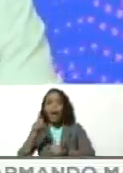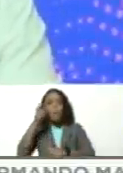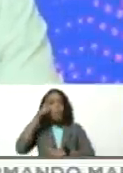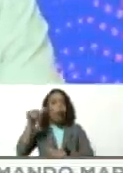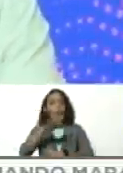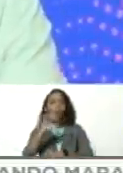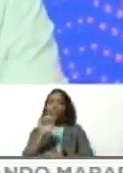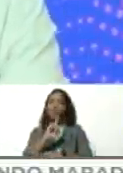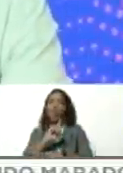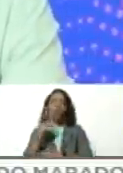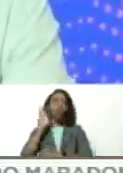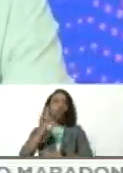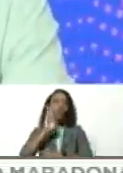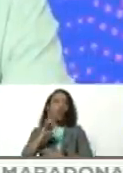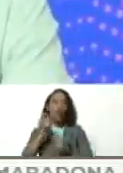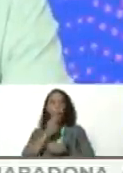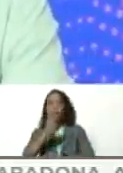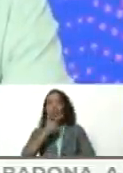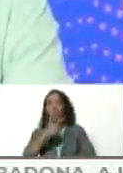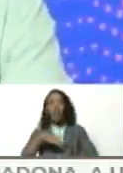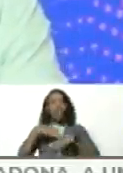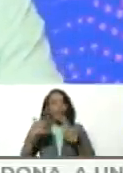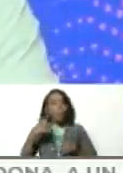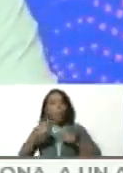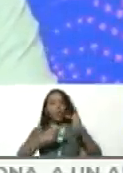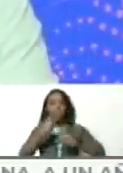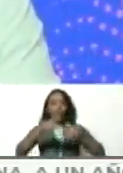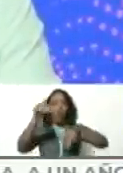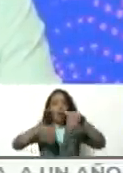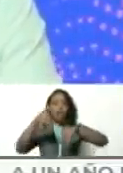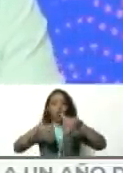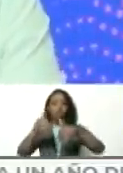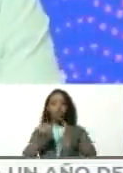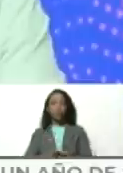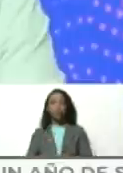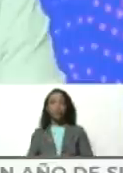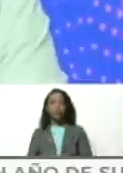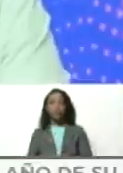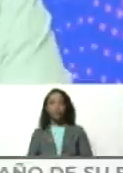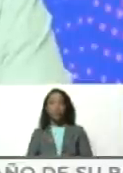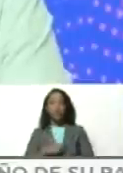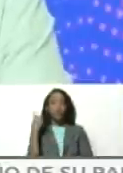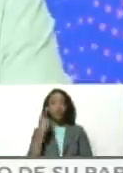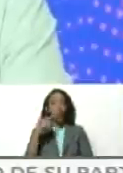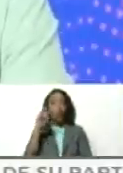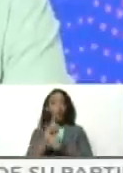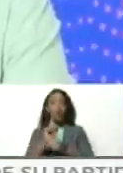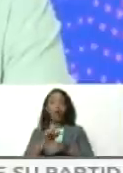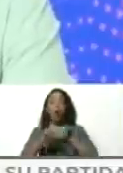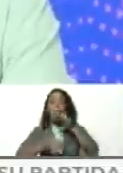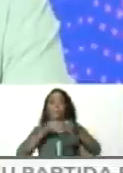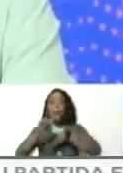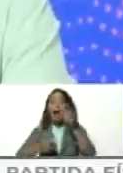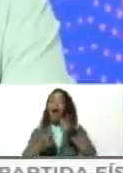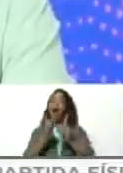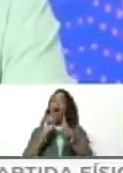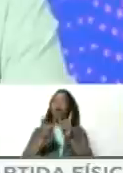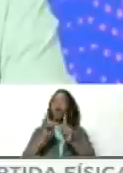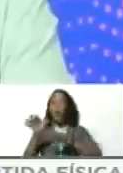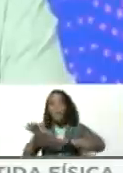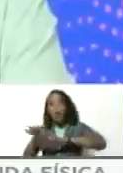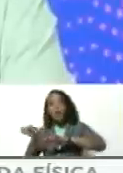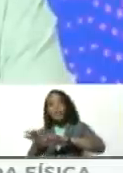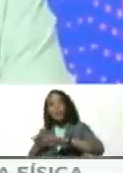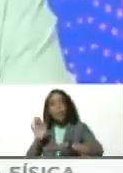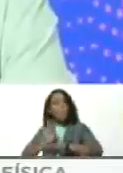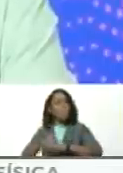No llega a manchar la hermosura del proceso electoral. Solo explica en algunos municipios